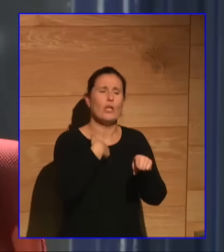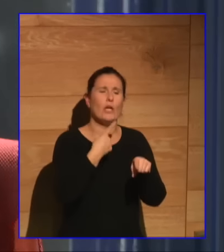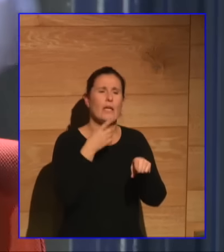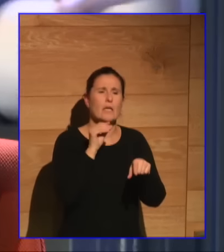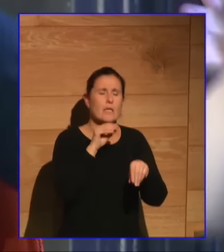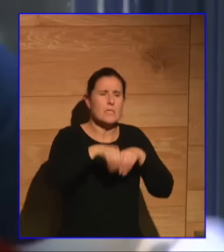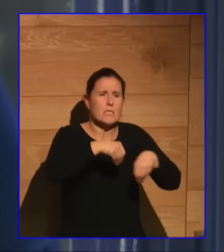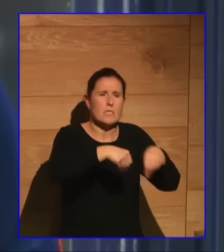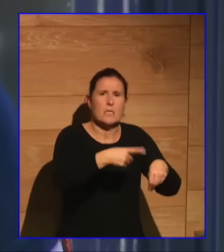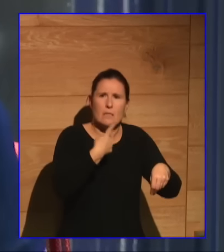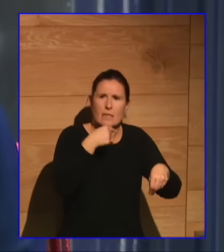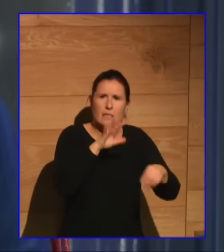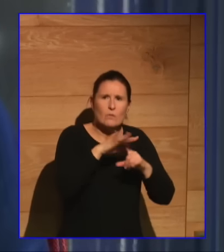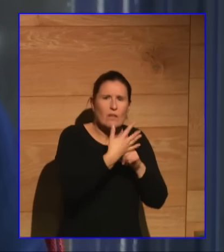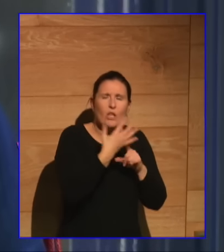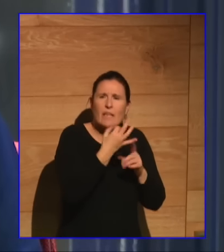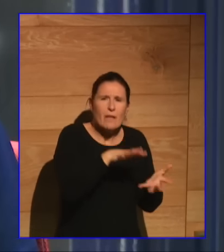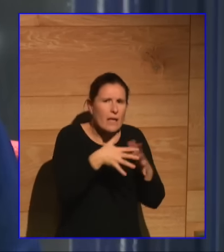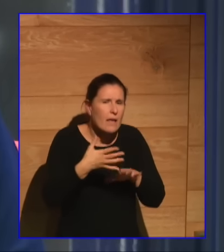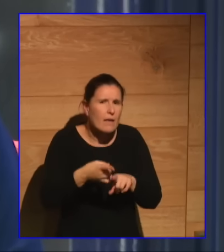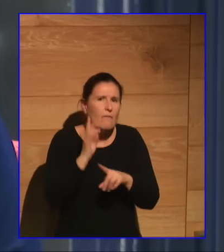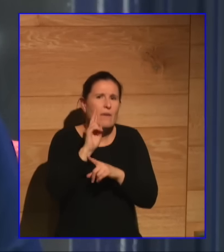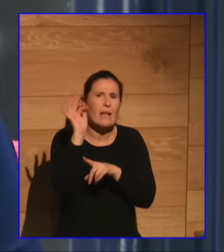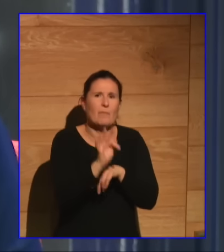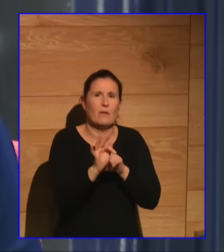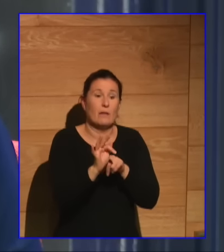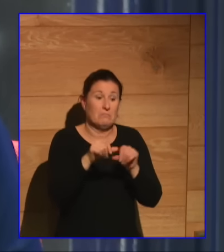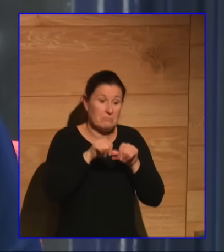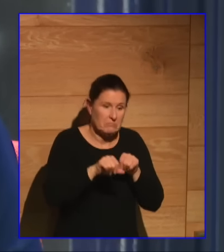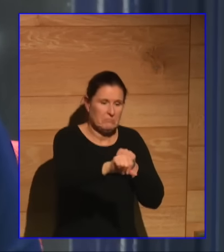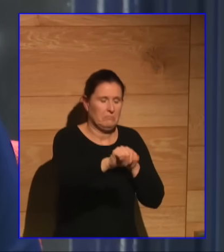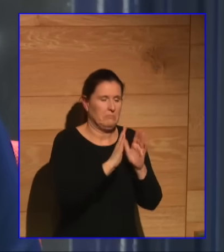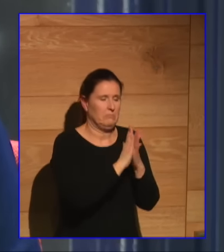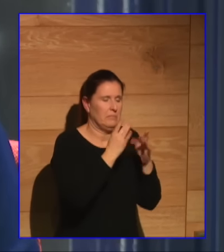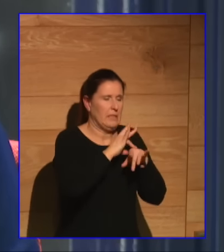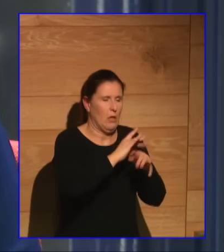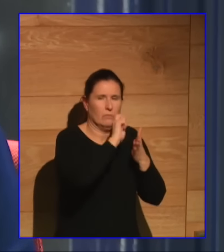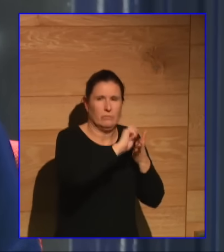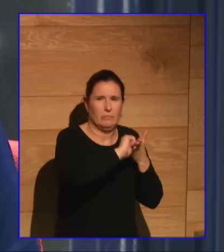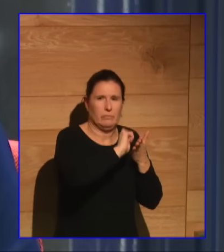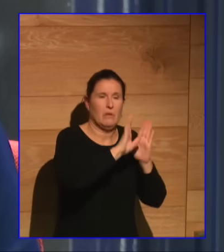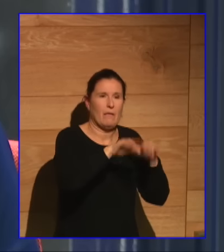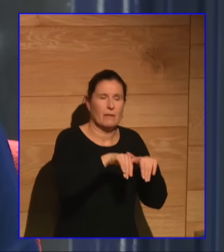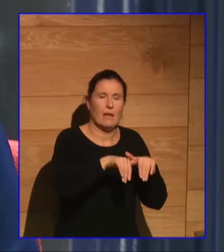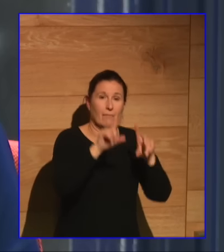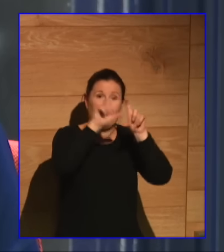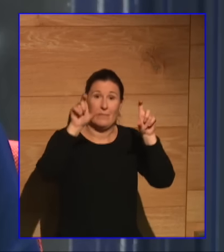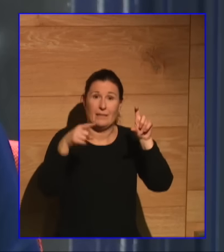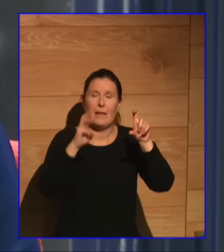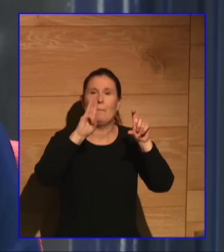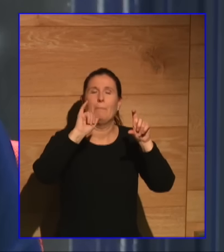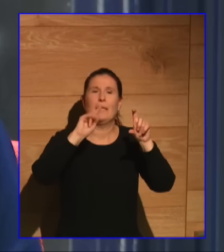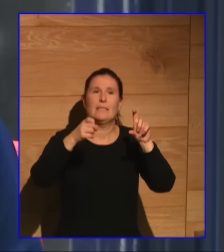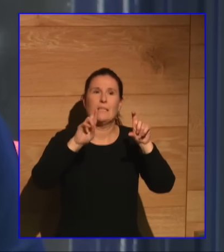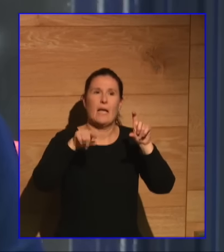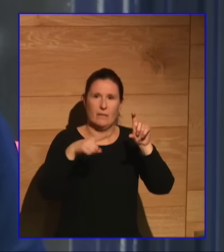y haz que esto pase. Y a partir de ese momento, pues escribe el guión y finalmente llegamos a Pixar y el EM. No,